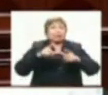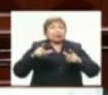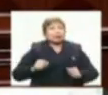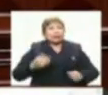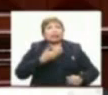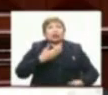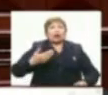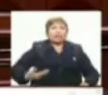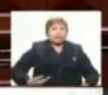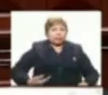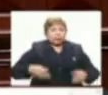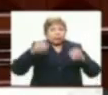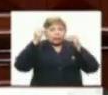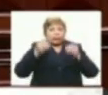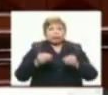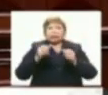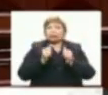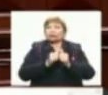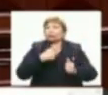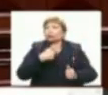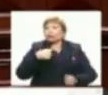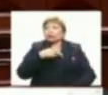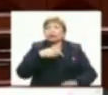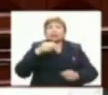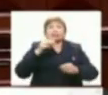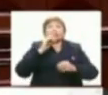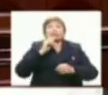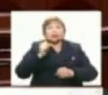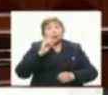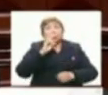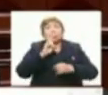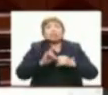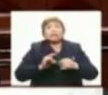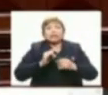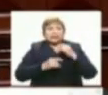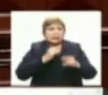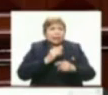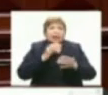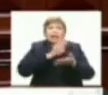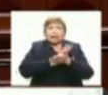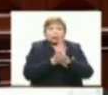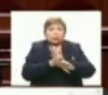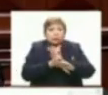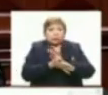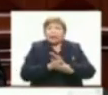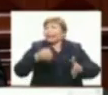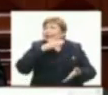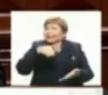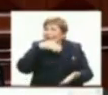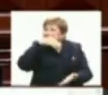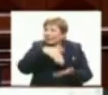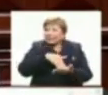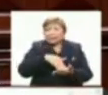gobierno. Concretaremos un sistema de salud universal, unificado, gratuito,